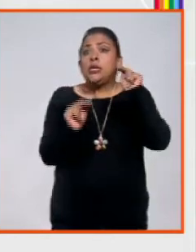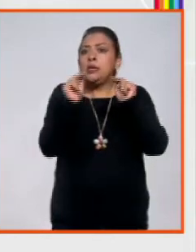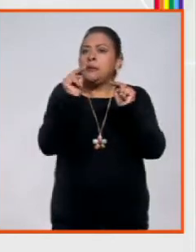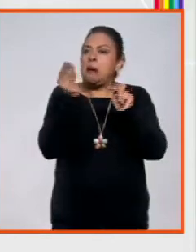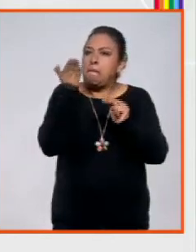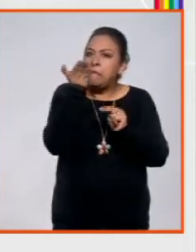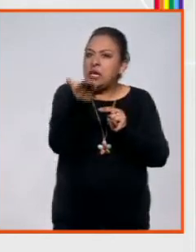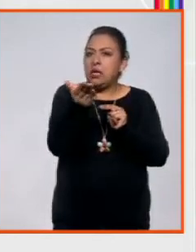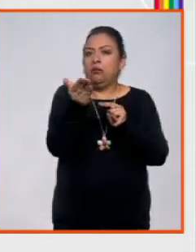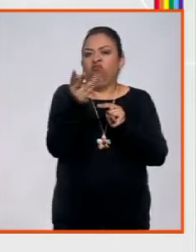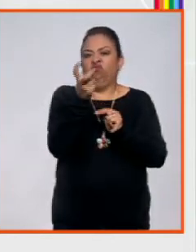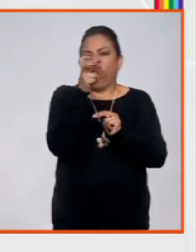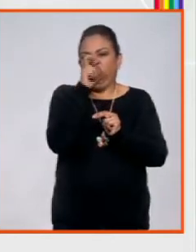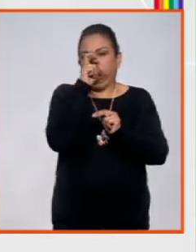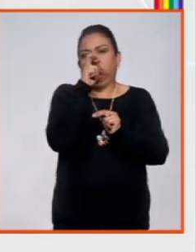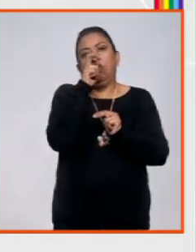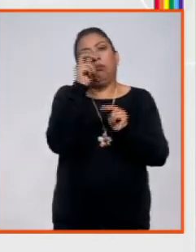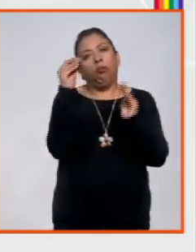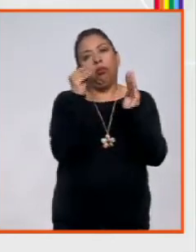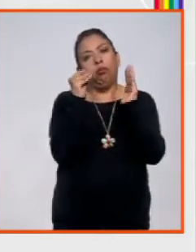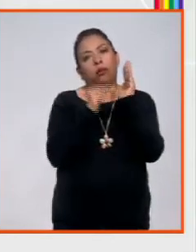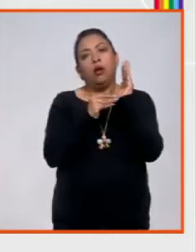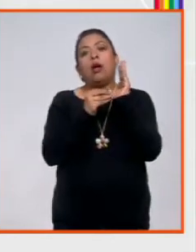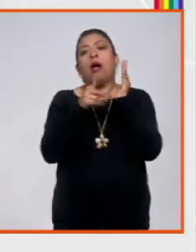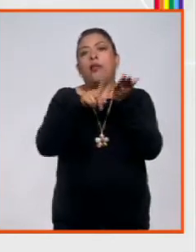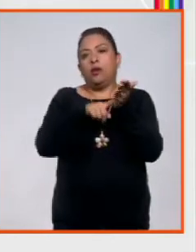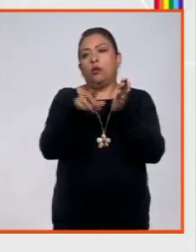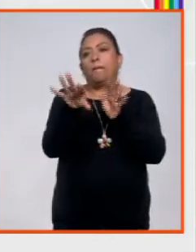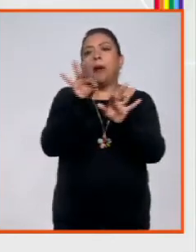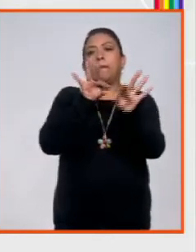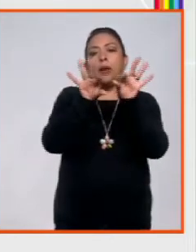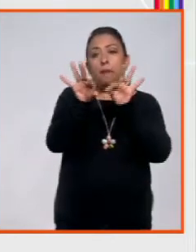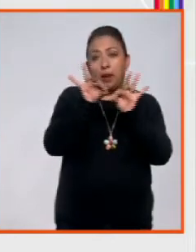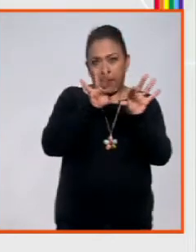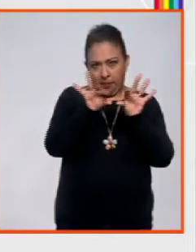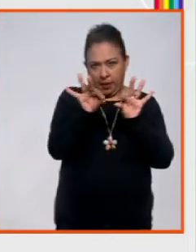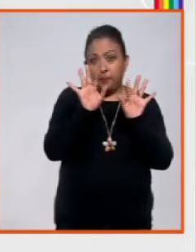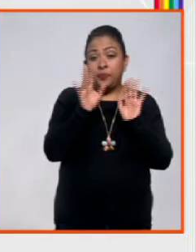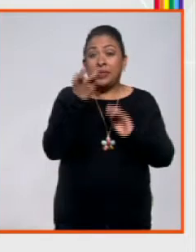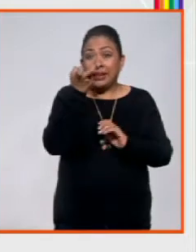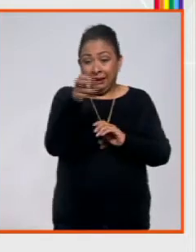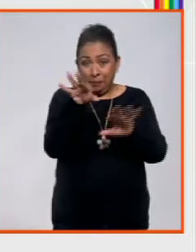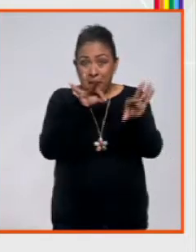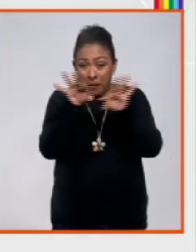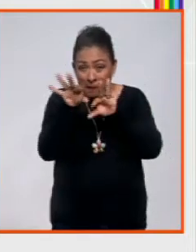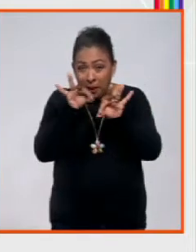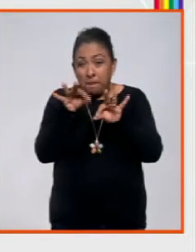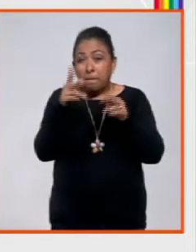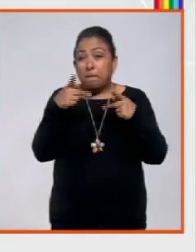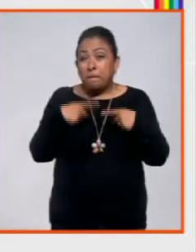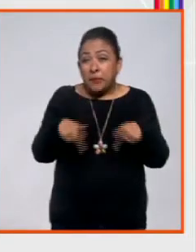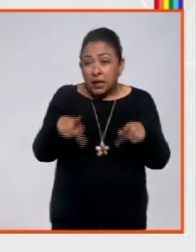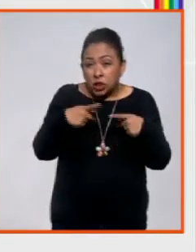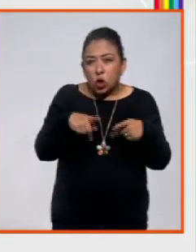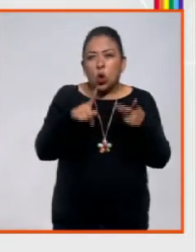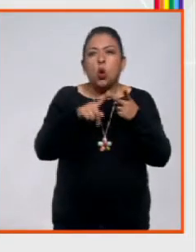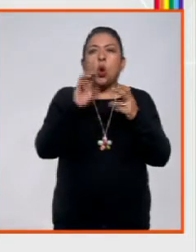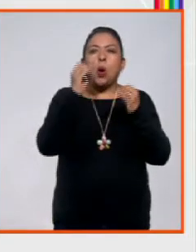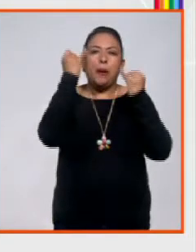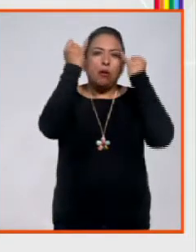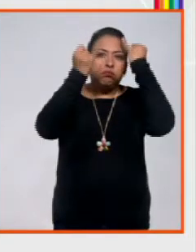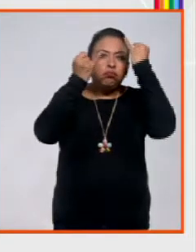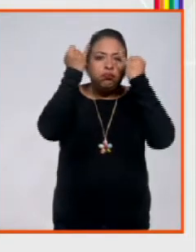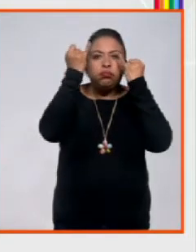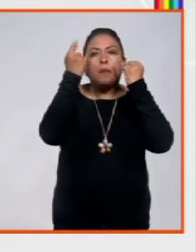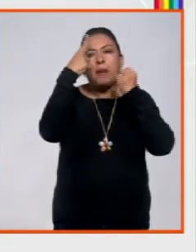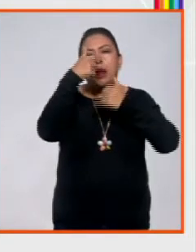exigencia el que se suele poner sobre el que se trabaja la selección de gente de creadores